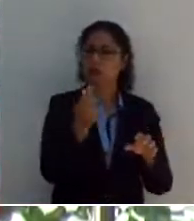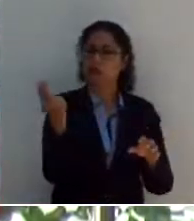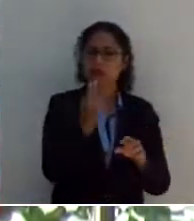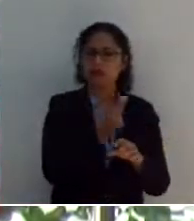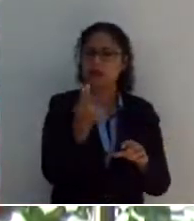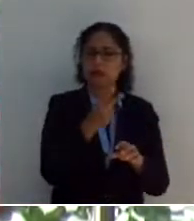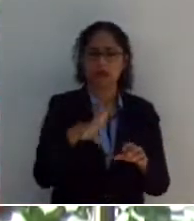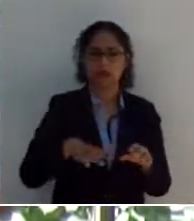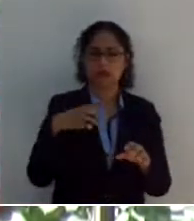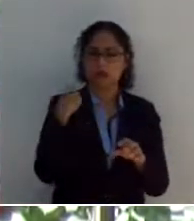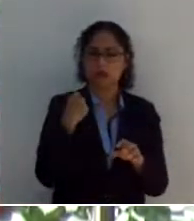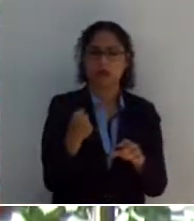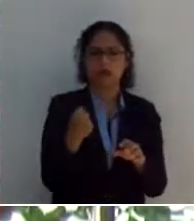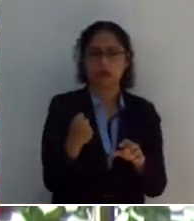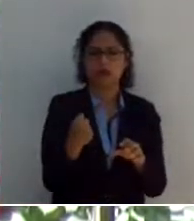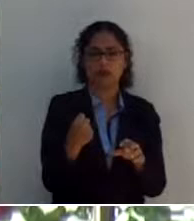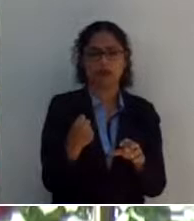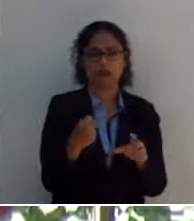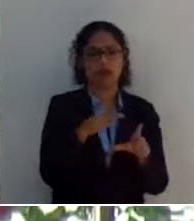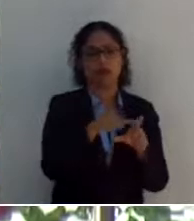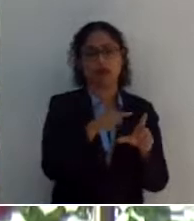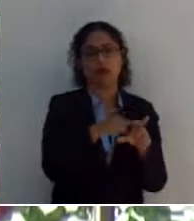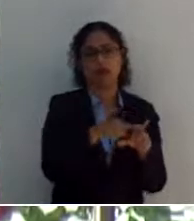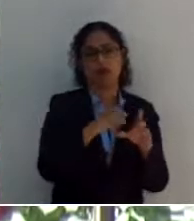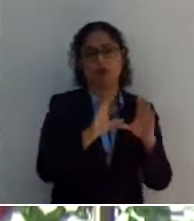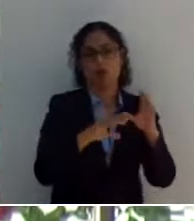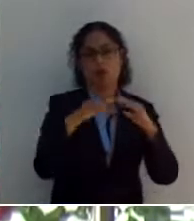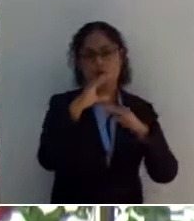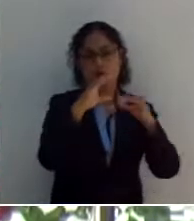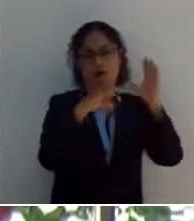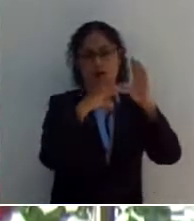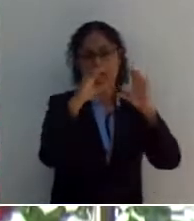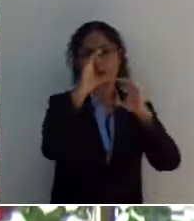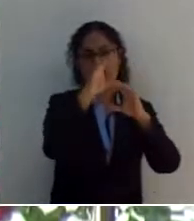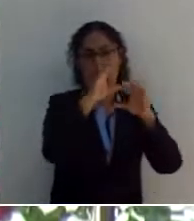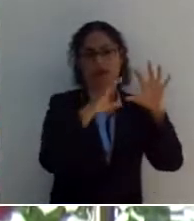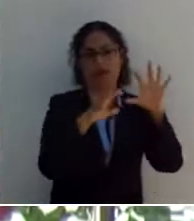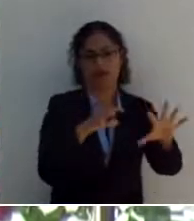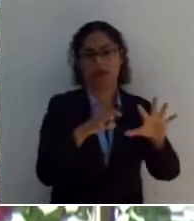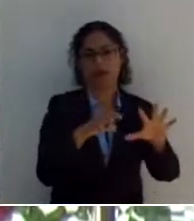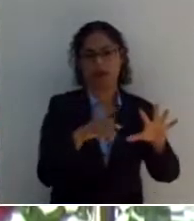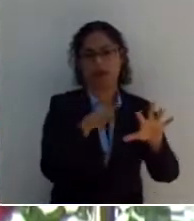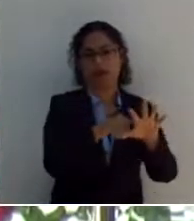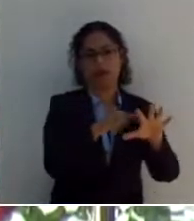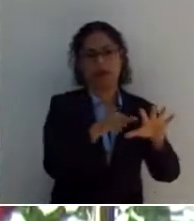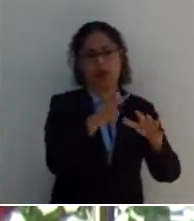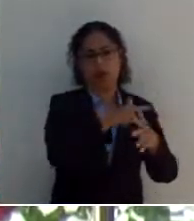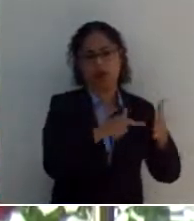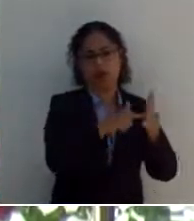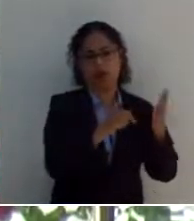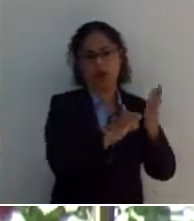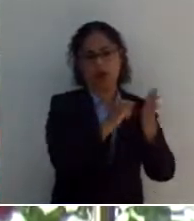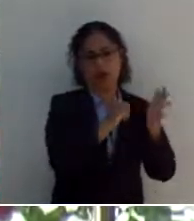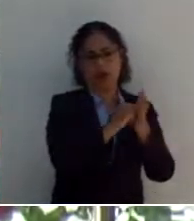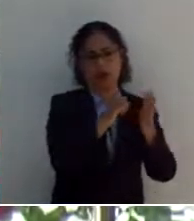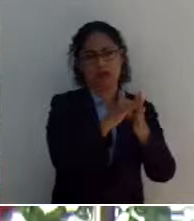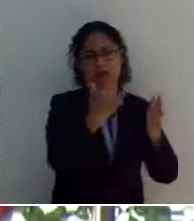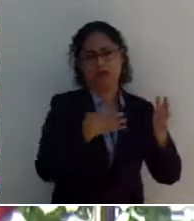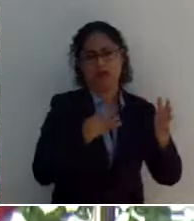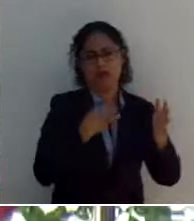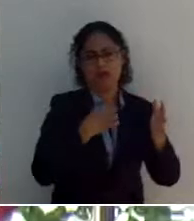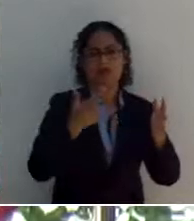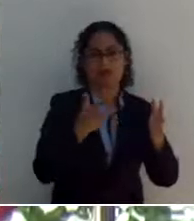plan de fortalecimiento. La región de Cualcomán, las instalaciones y equipamiento